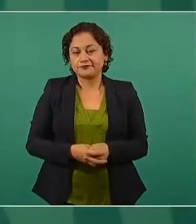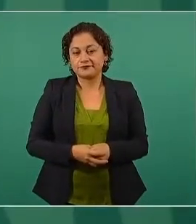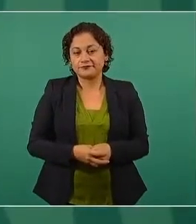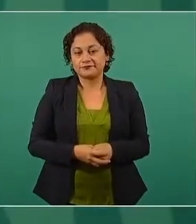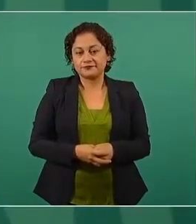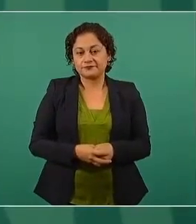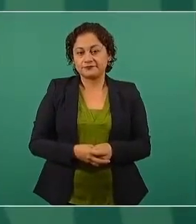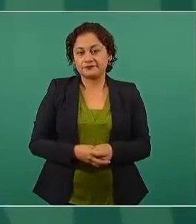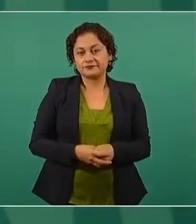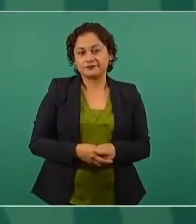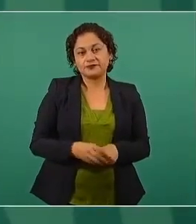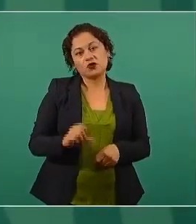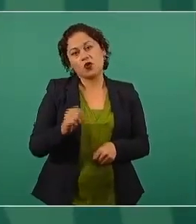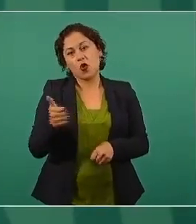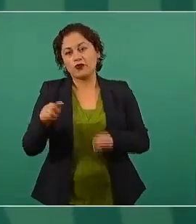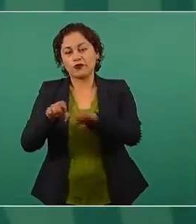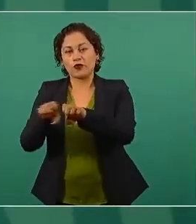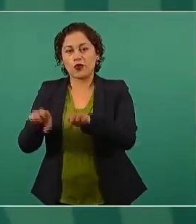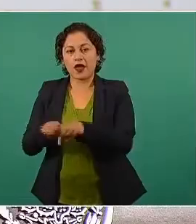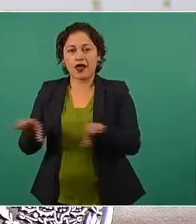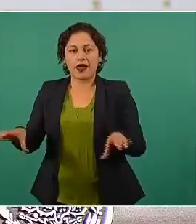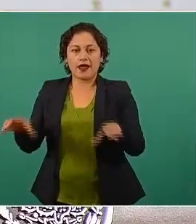y el Cruz Azul